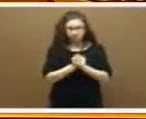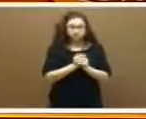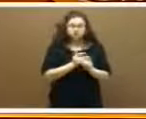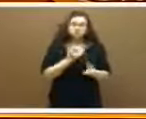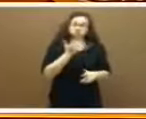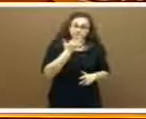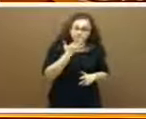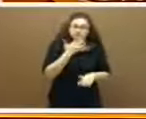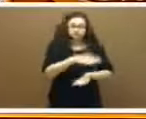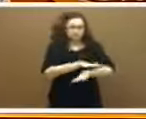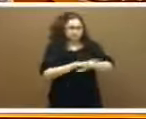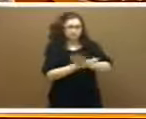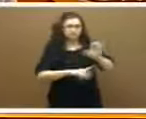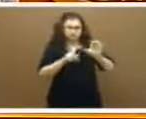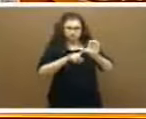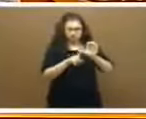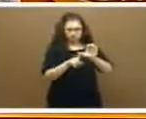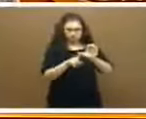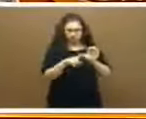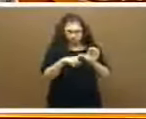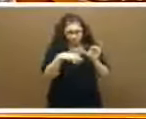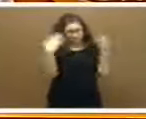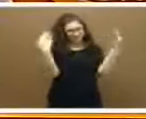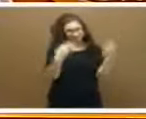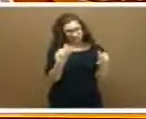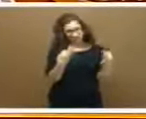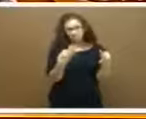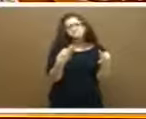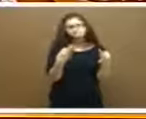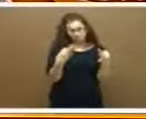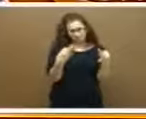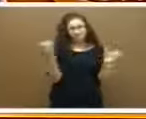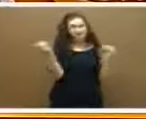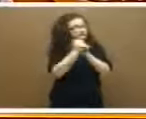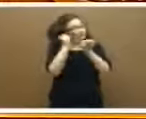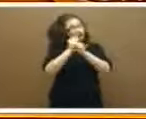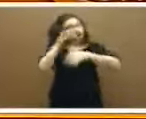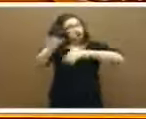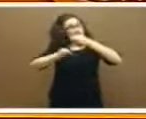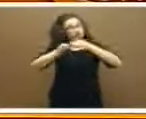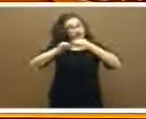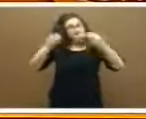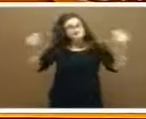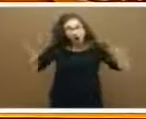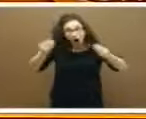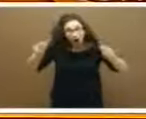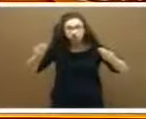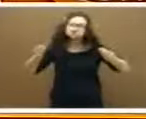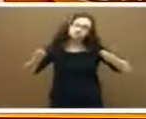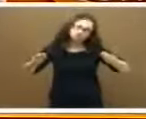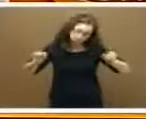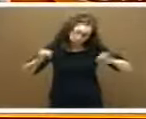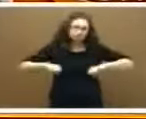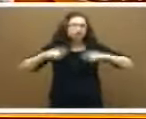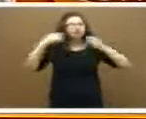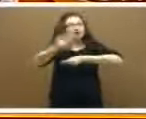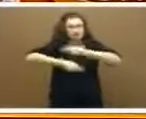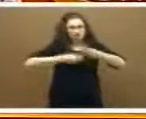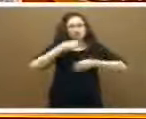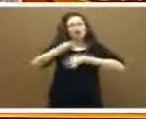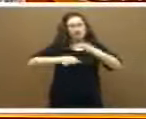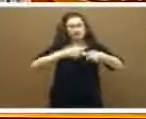Gobierno de Extremadura tiene que intensificar esa labor de coordinación, pues que así sea. Pero sin olvidar que